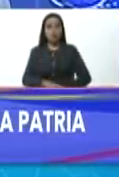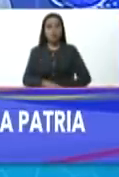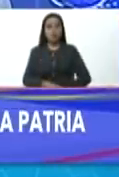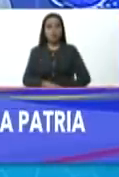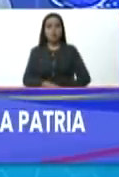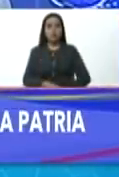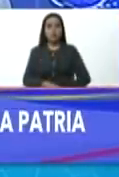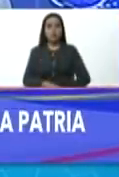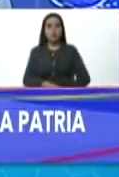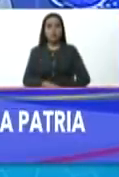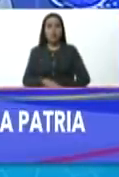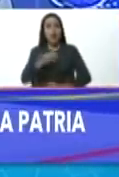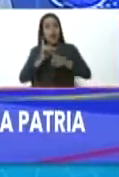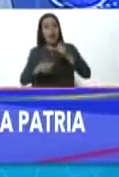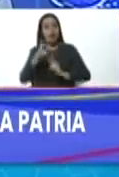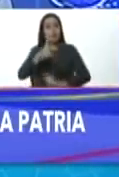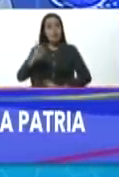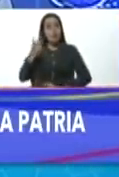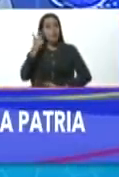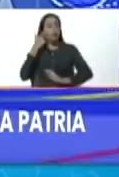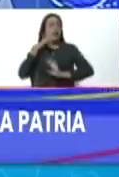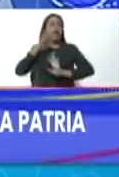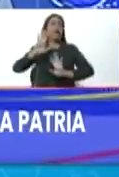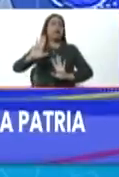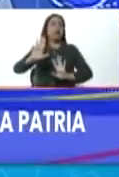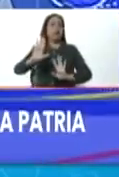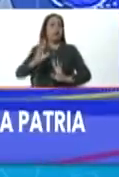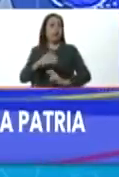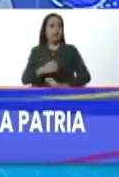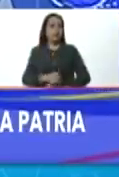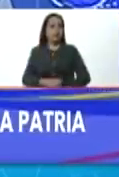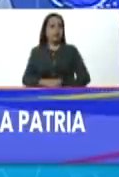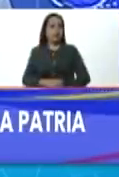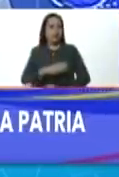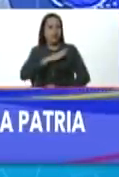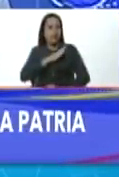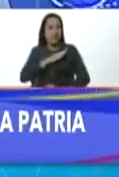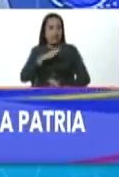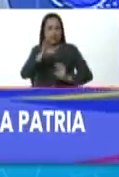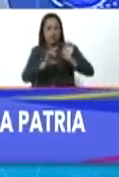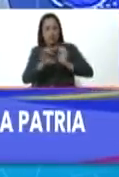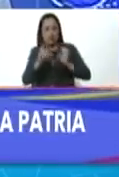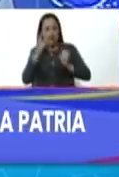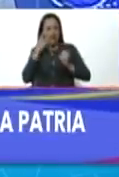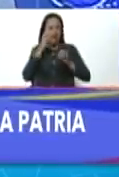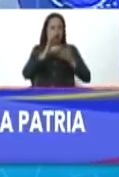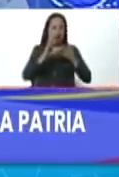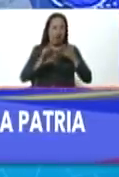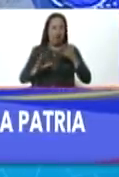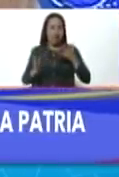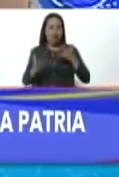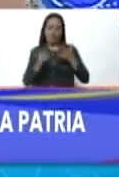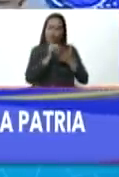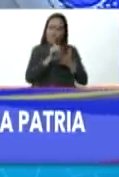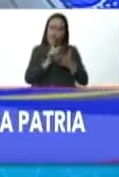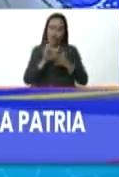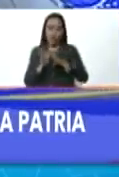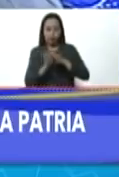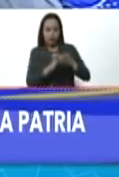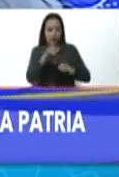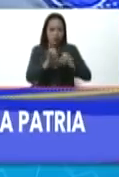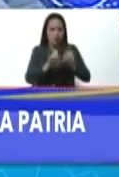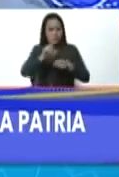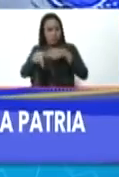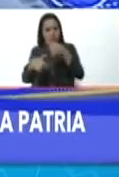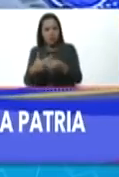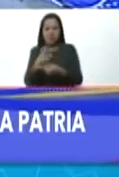Bueno, algunos casos que parecían tener las características del coronavirus han sido descartados,